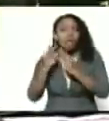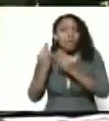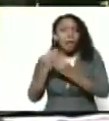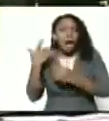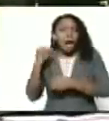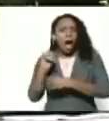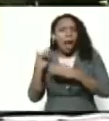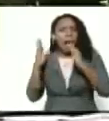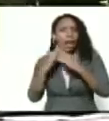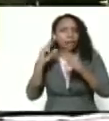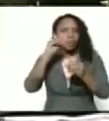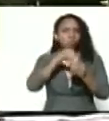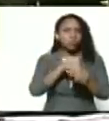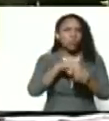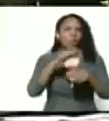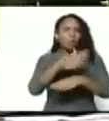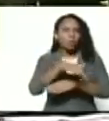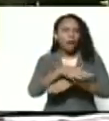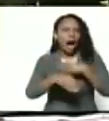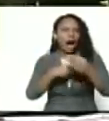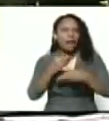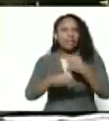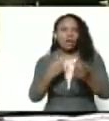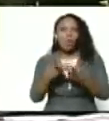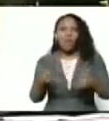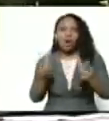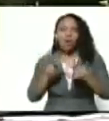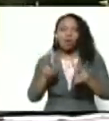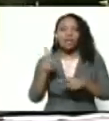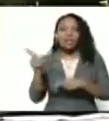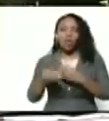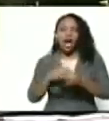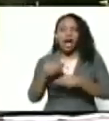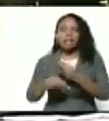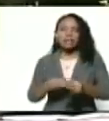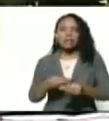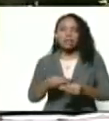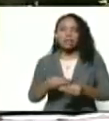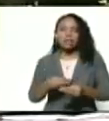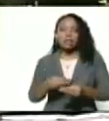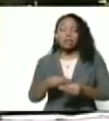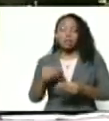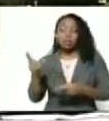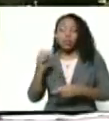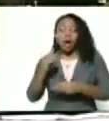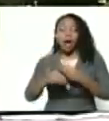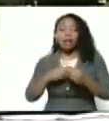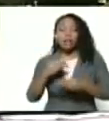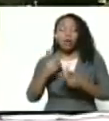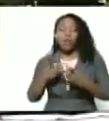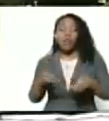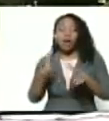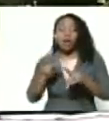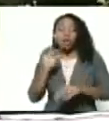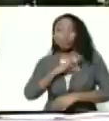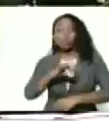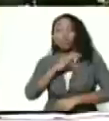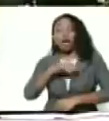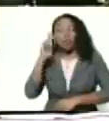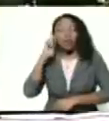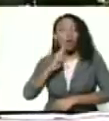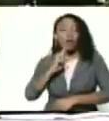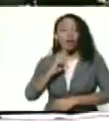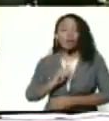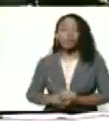hogar, donde se conforman o se forman los valores, que son los valores de ese nuevo republicano, los valores del socialismo